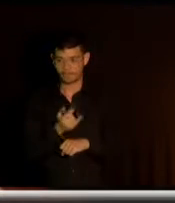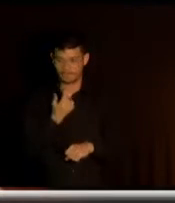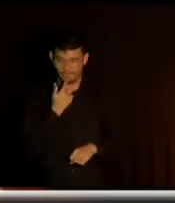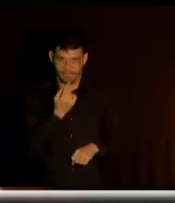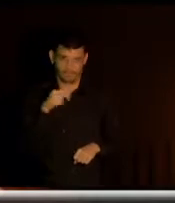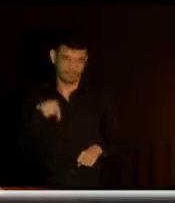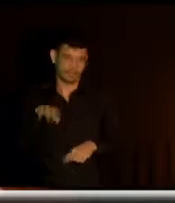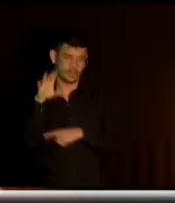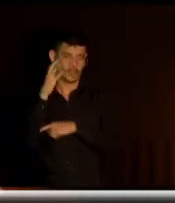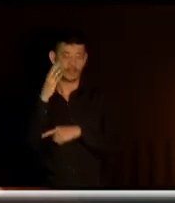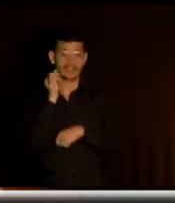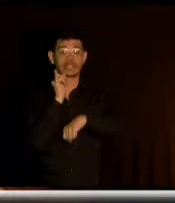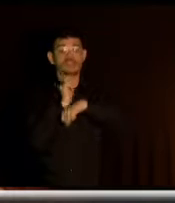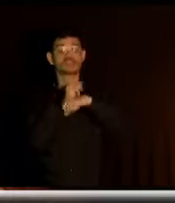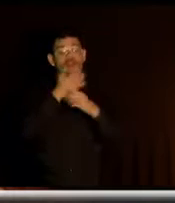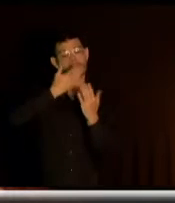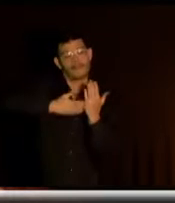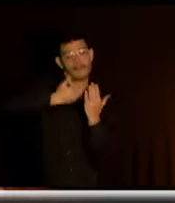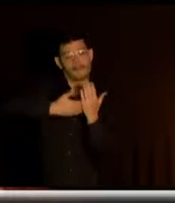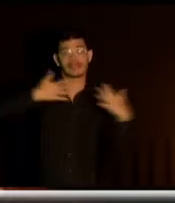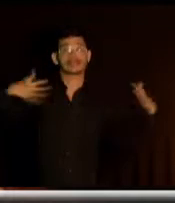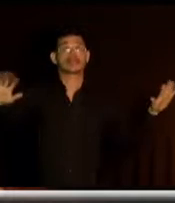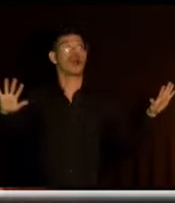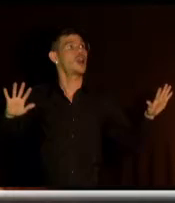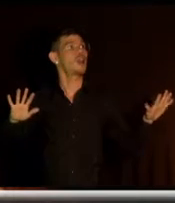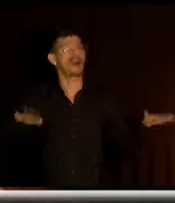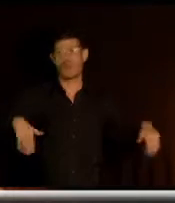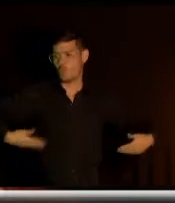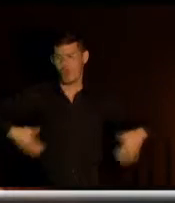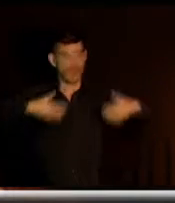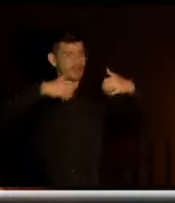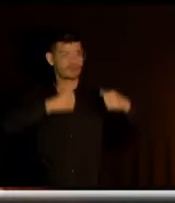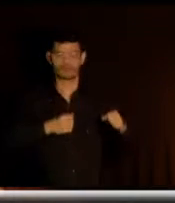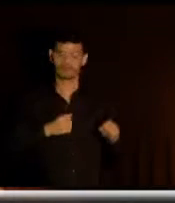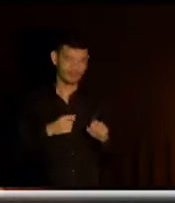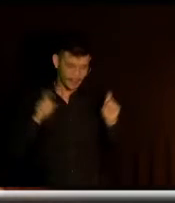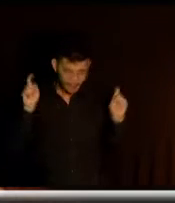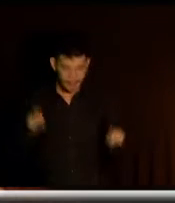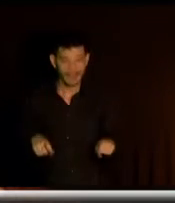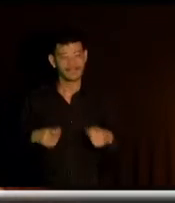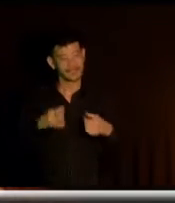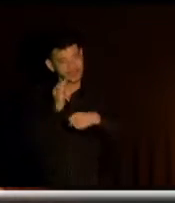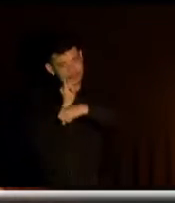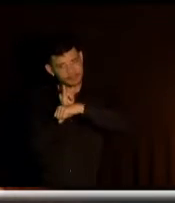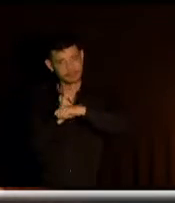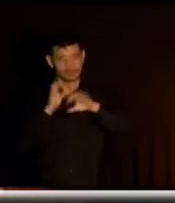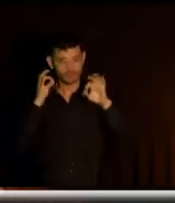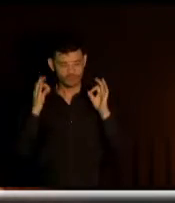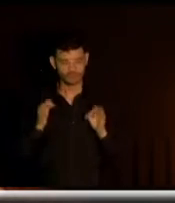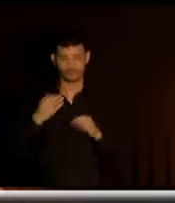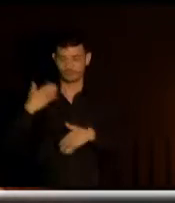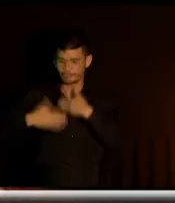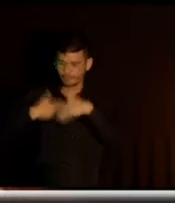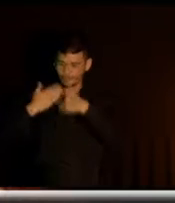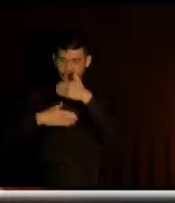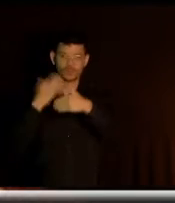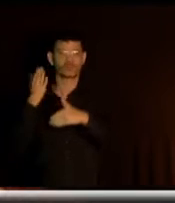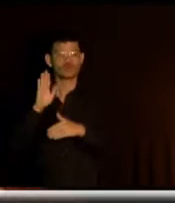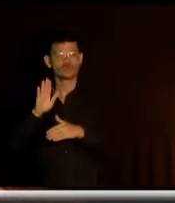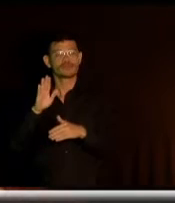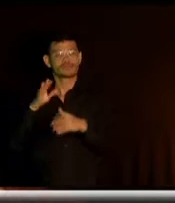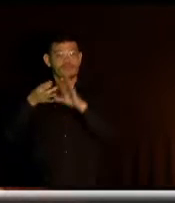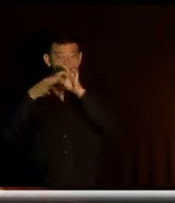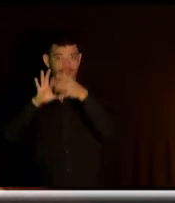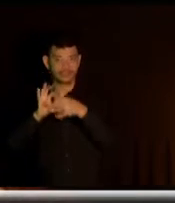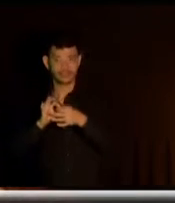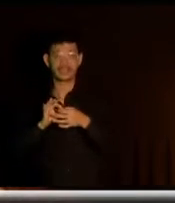Colombia, de papel. Tiene que crear instituciones que realmente van a desarrollar el deporte paralímpico y van a fortalecer una estructura y van a tener